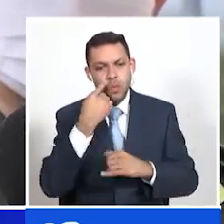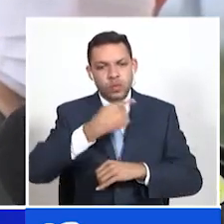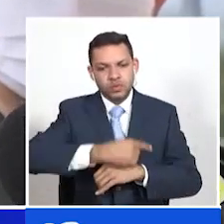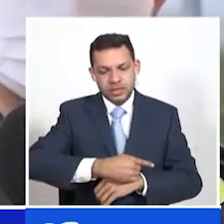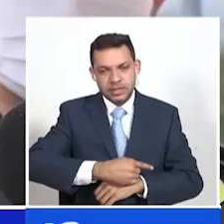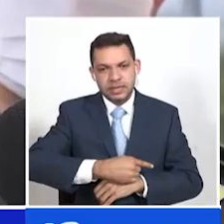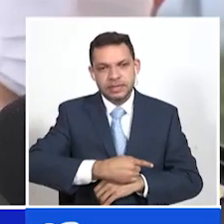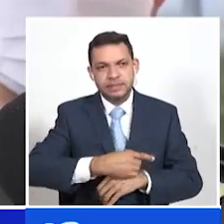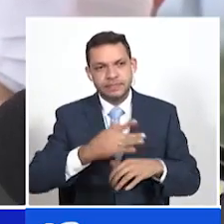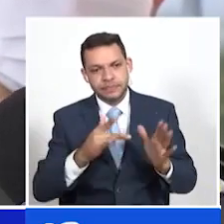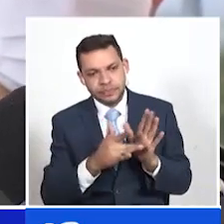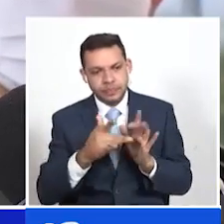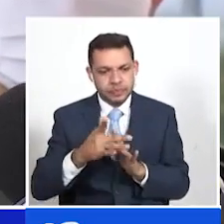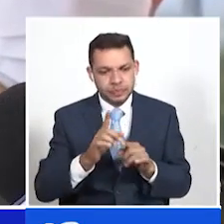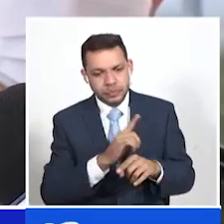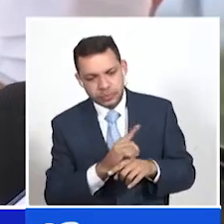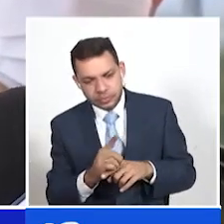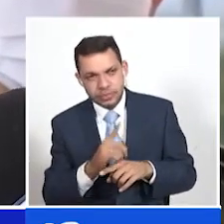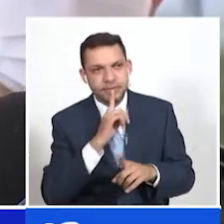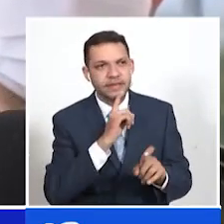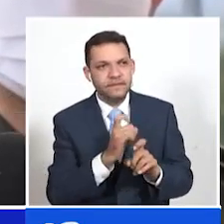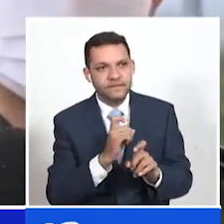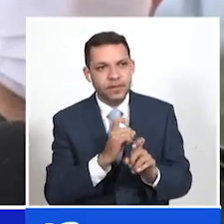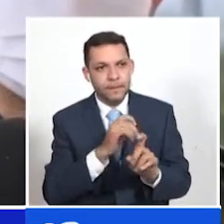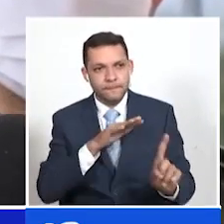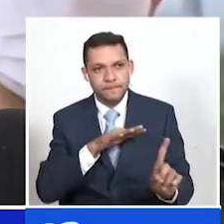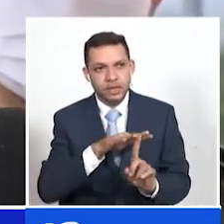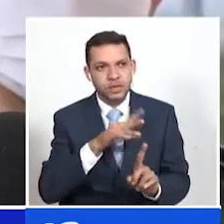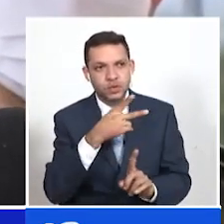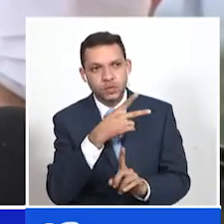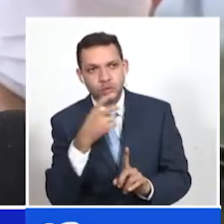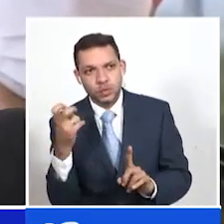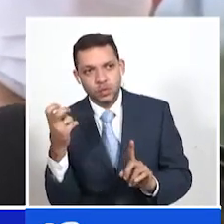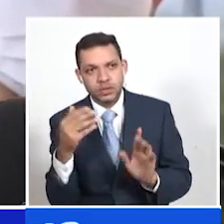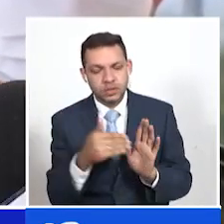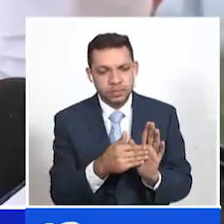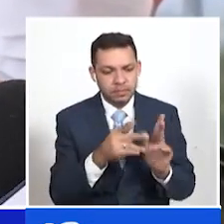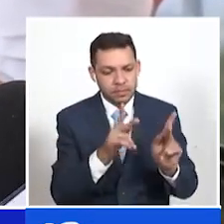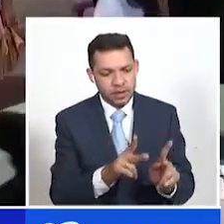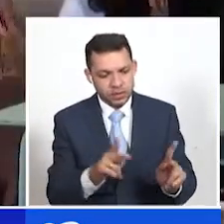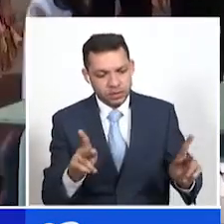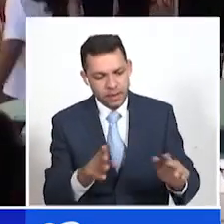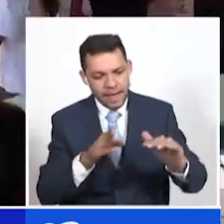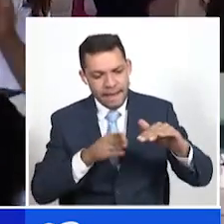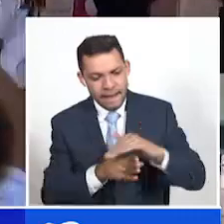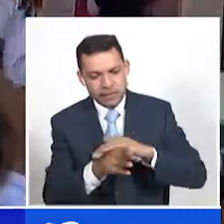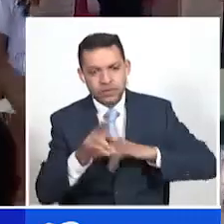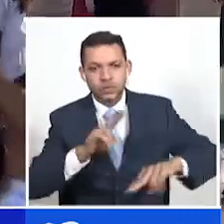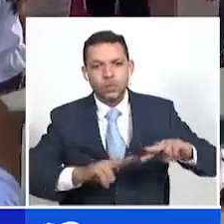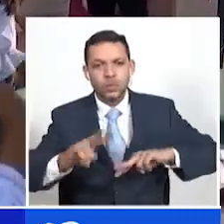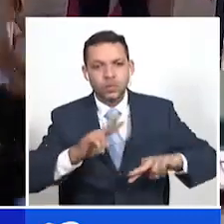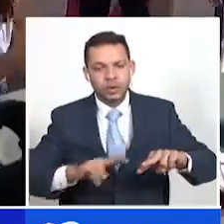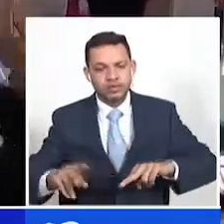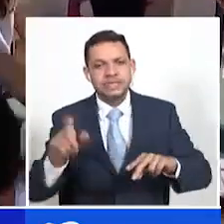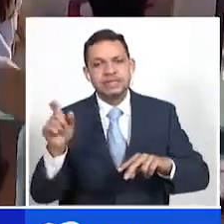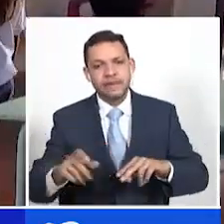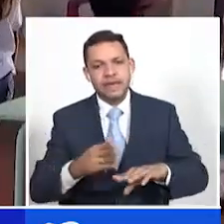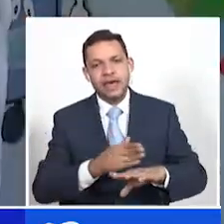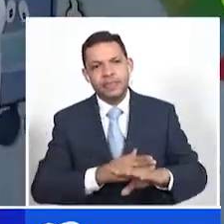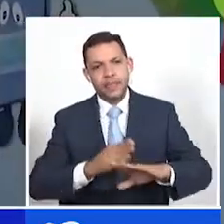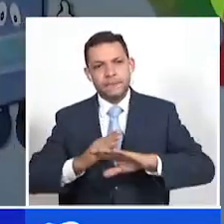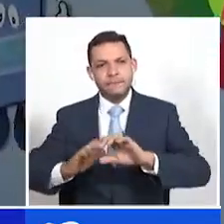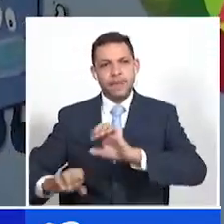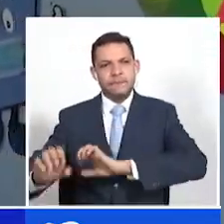días para ver cómo nos afectó la venida de más de 200.000 personas que se calculan que van a ingresar al departamento de Quindío. De acuerdo con el mandatario departamental,